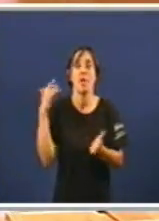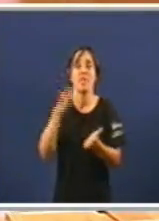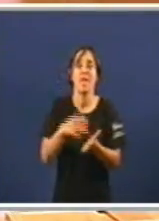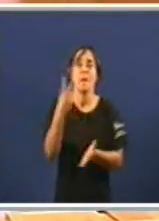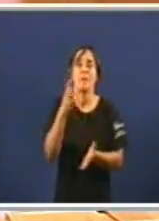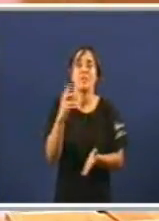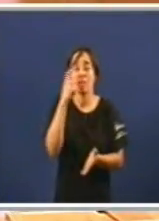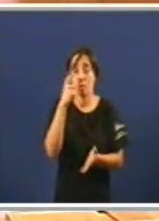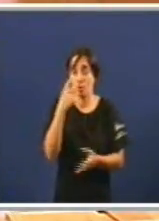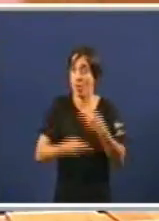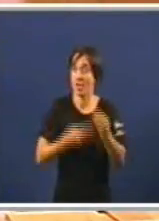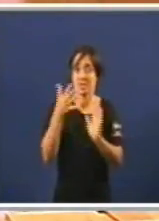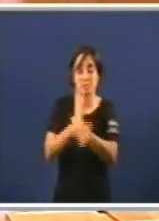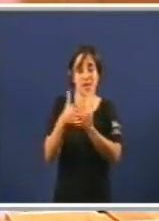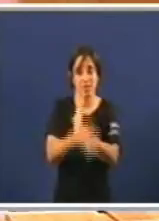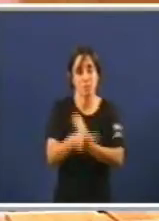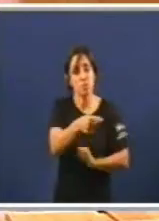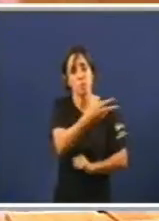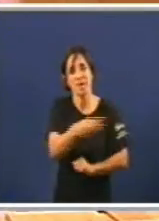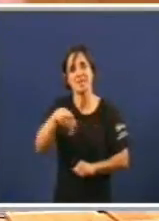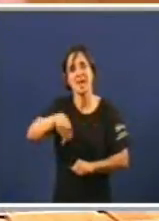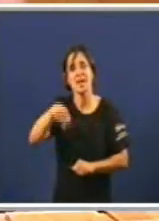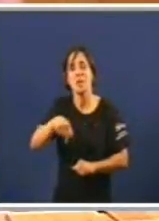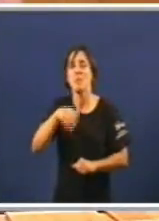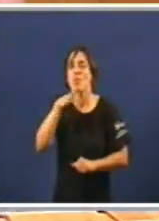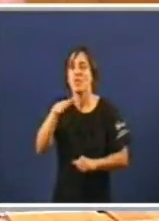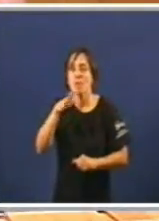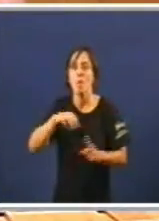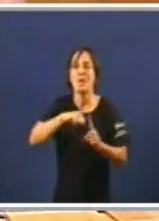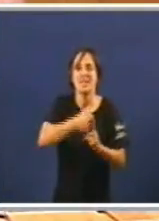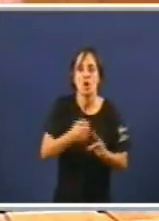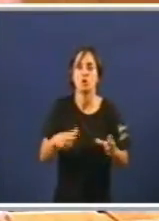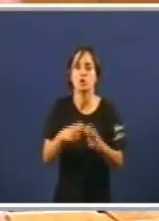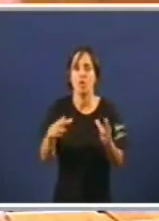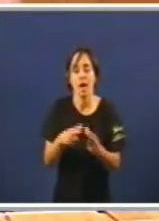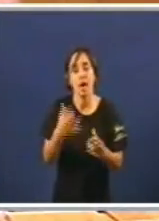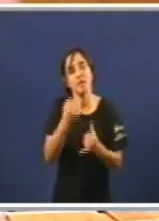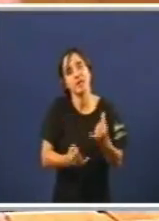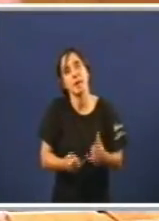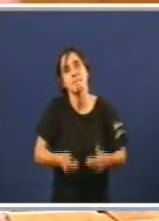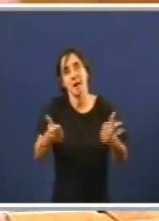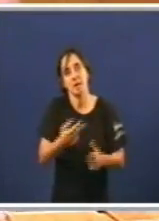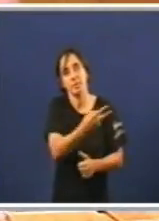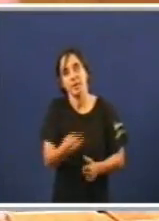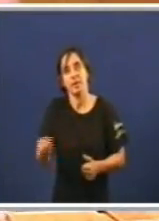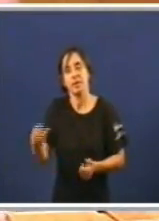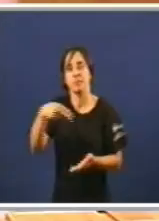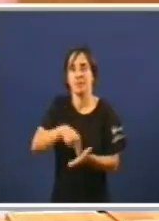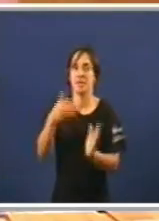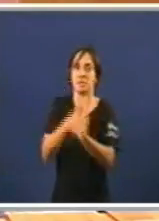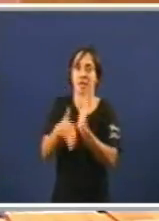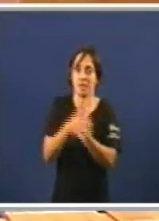Se vostede está aquí foi pola presión e a mobilización social que o trouxeron arrastrado a dar as explicacións que aínda